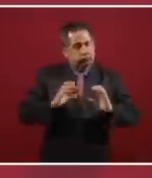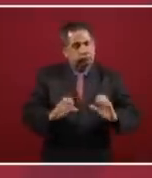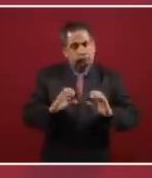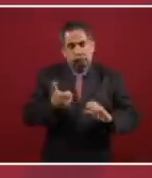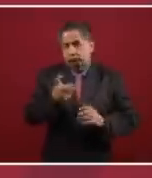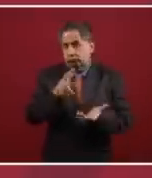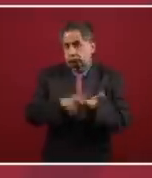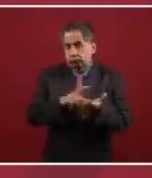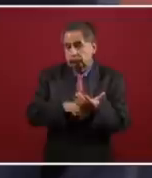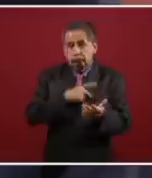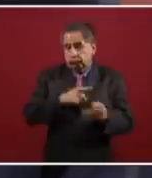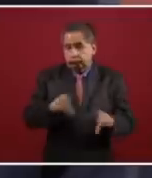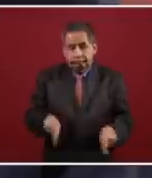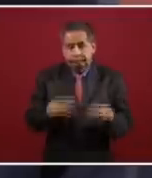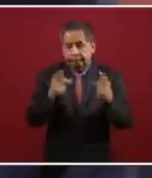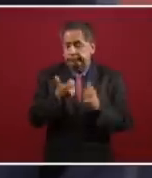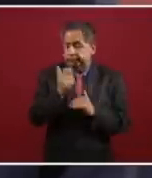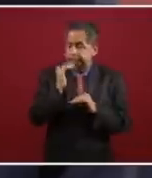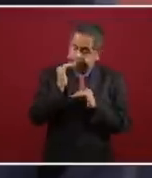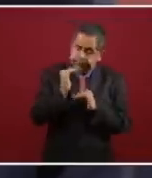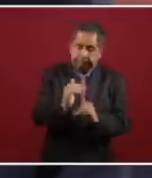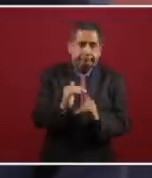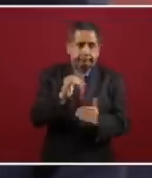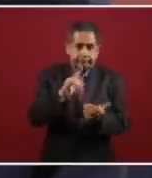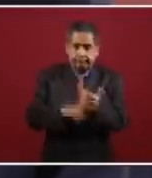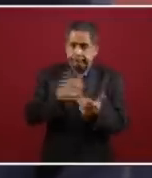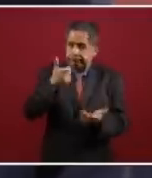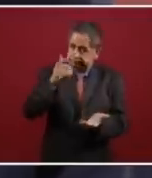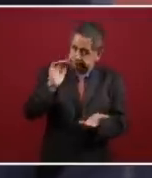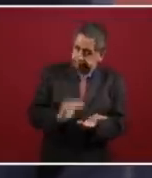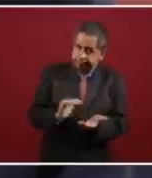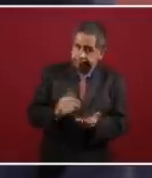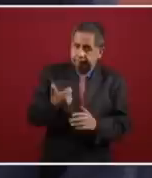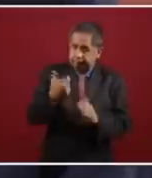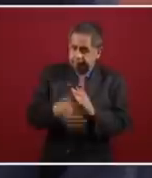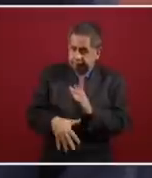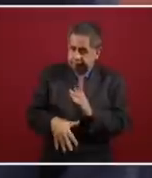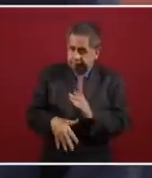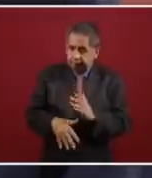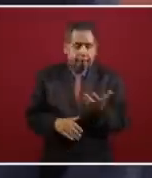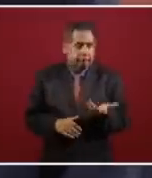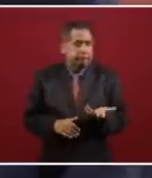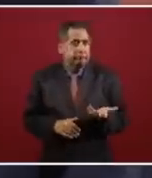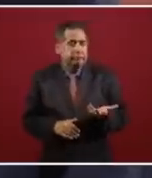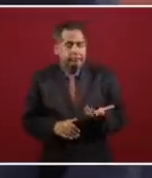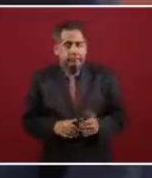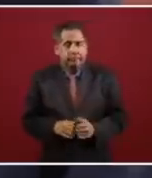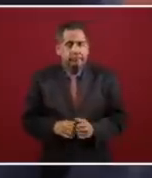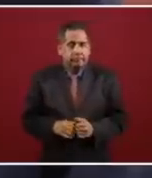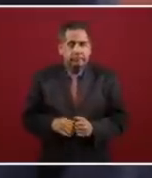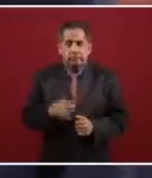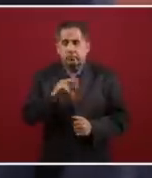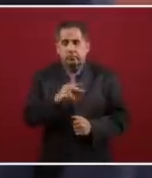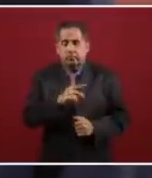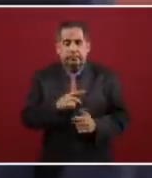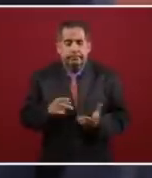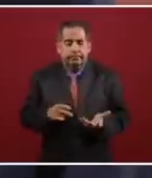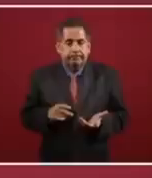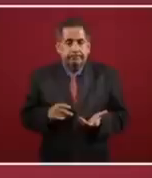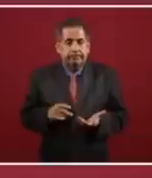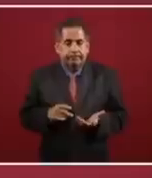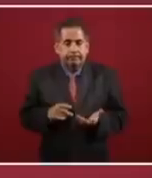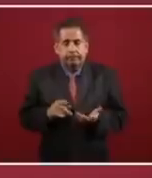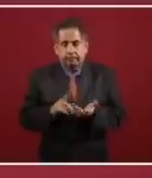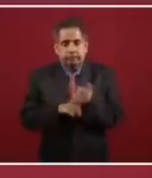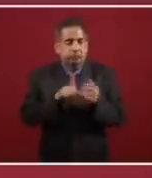que se venda a precio bajo, que no sucede